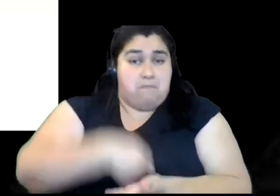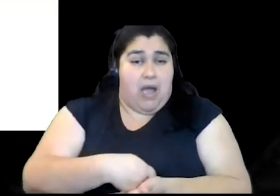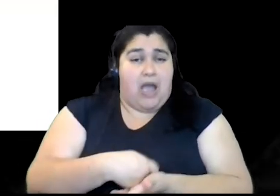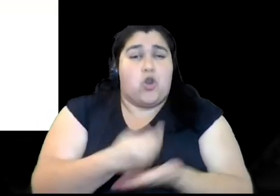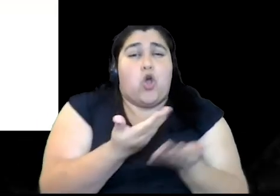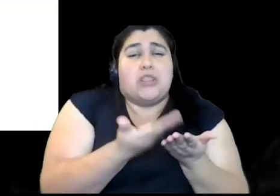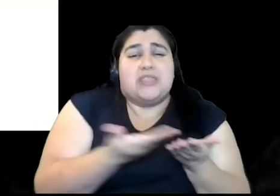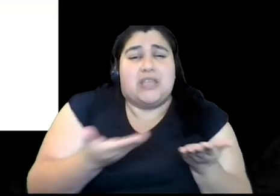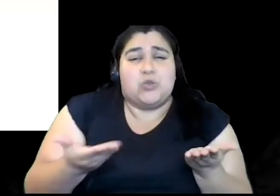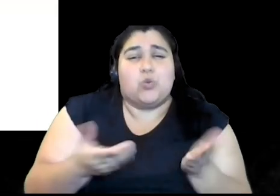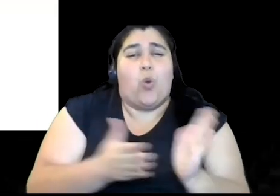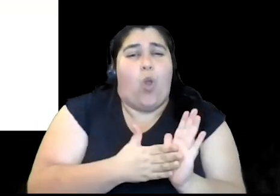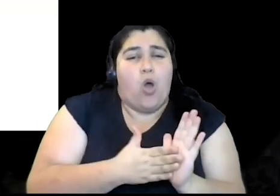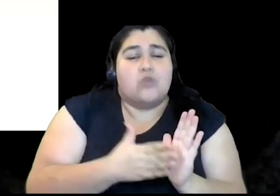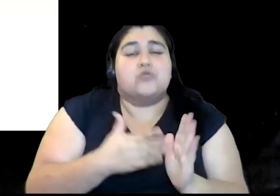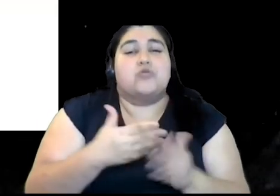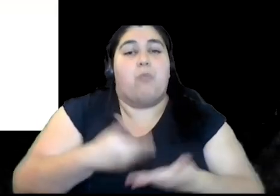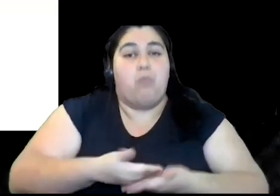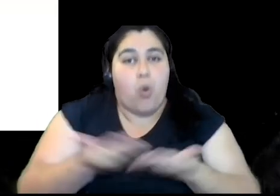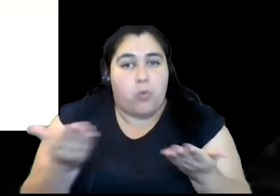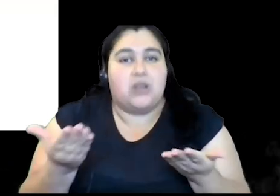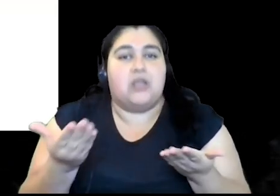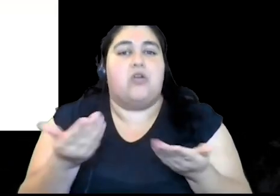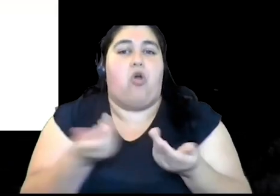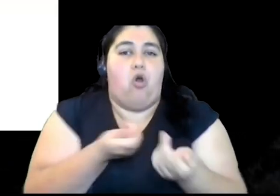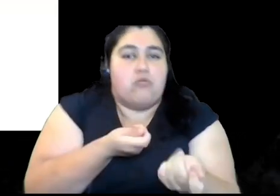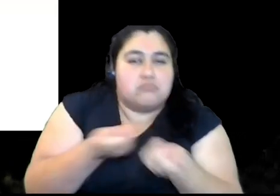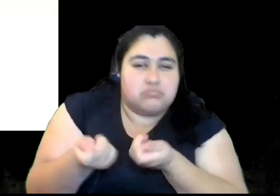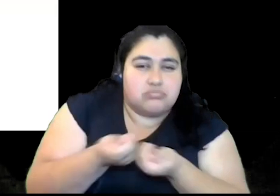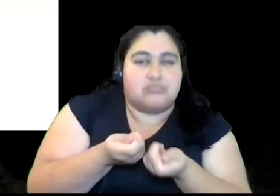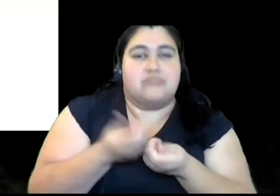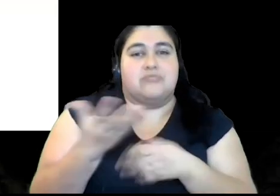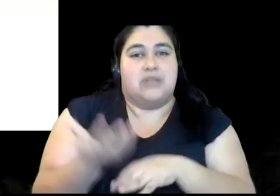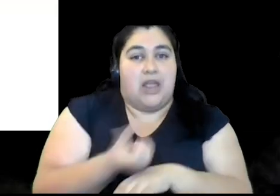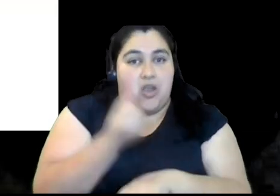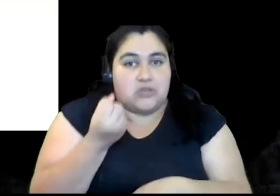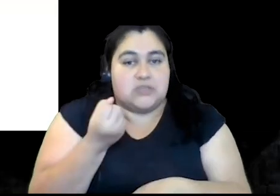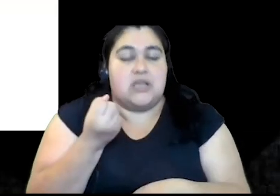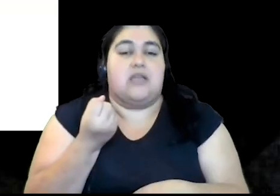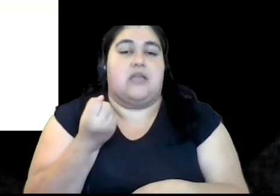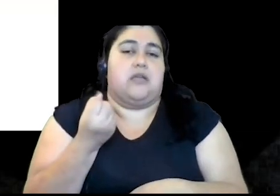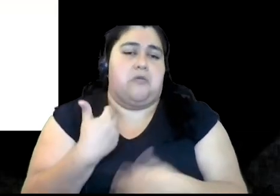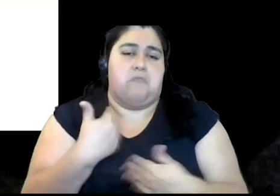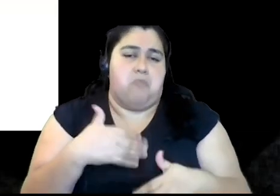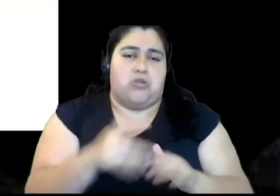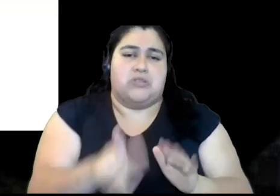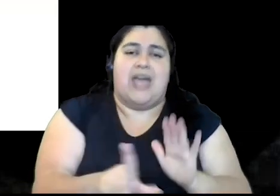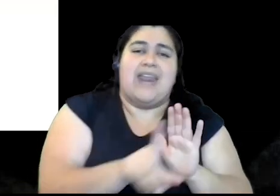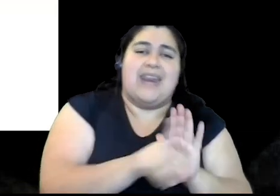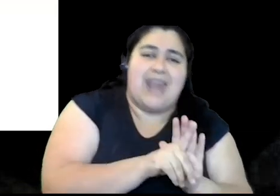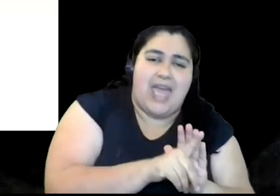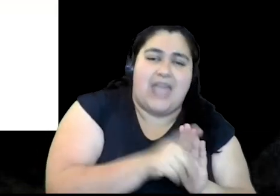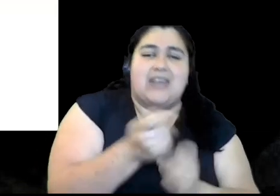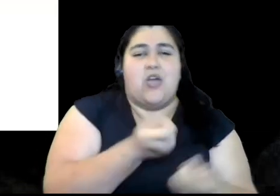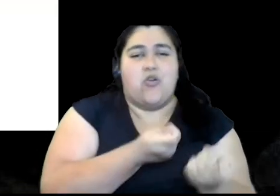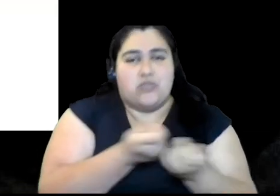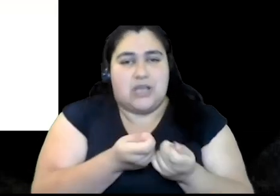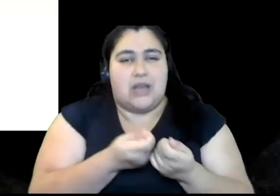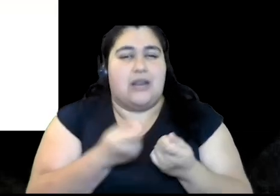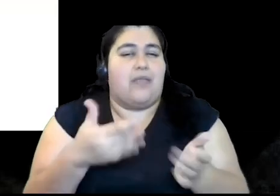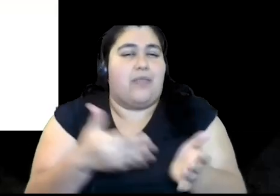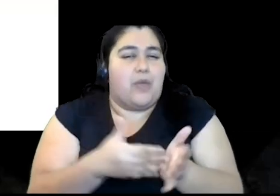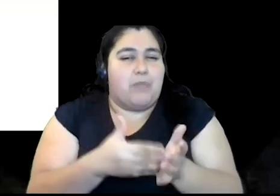títulos públicos o adquirí obligaciones negociables, más allá de que la ley de obligaciones negociables le dé